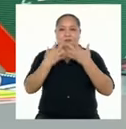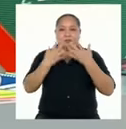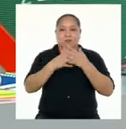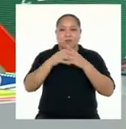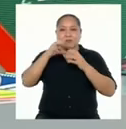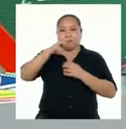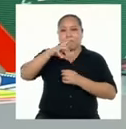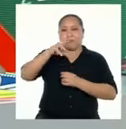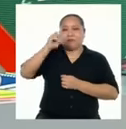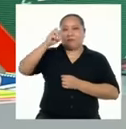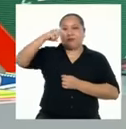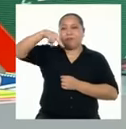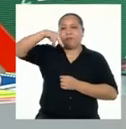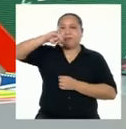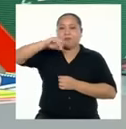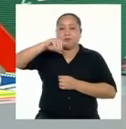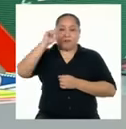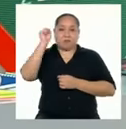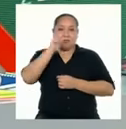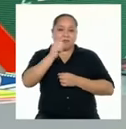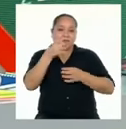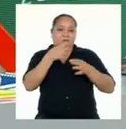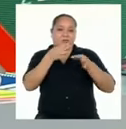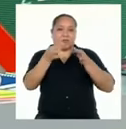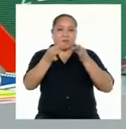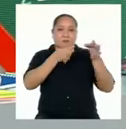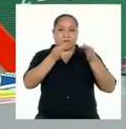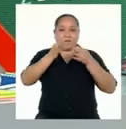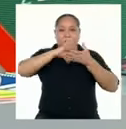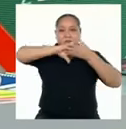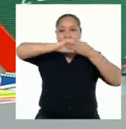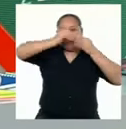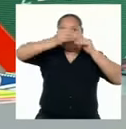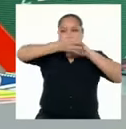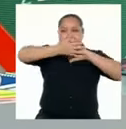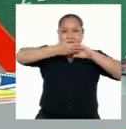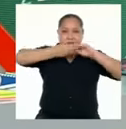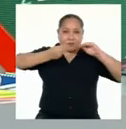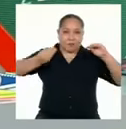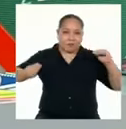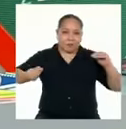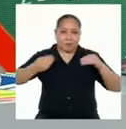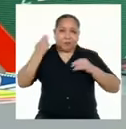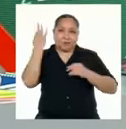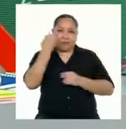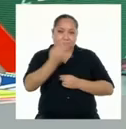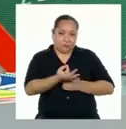de que la crónica sea un texto narrativo que cuenta hechos de la realidad.